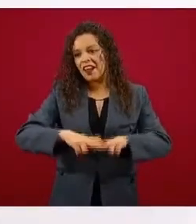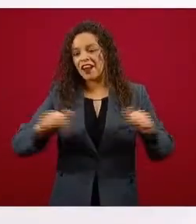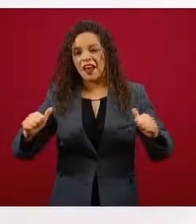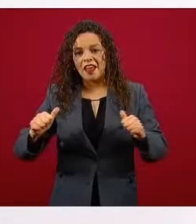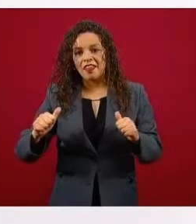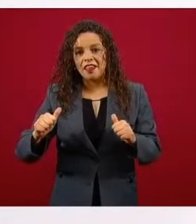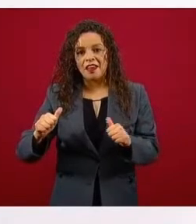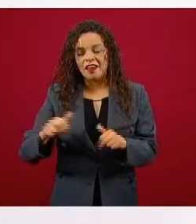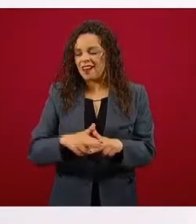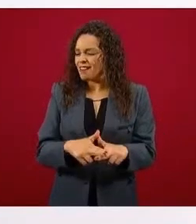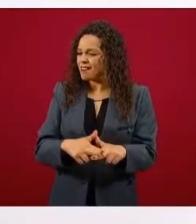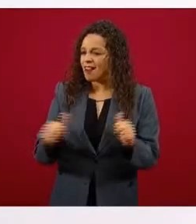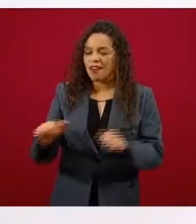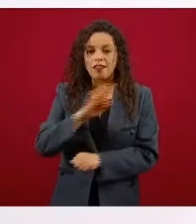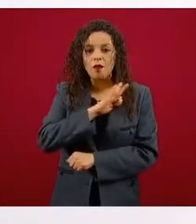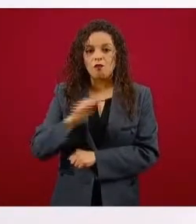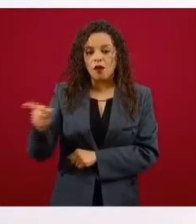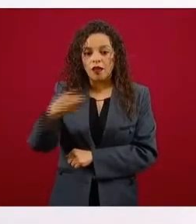propósito